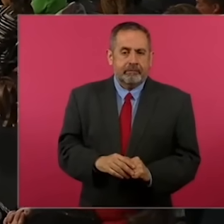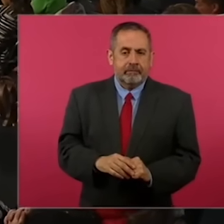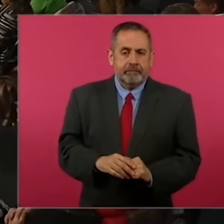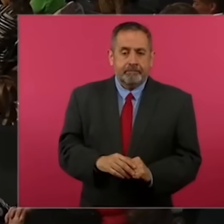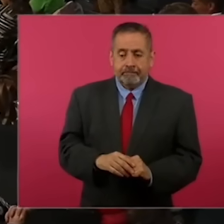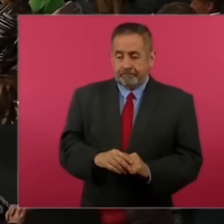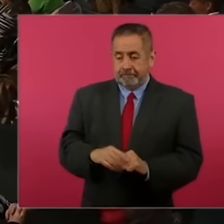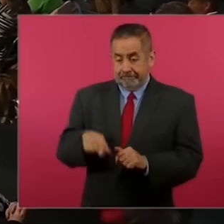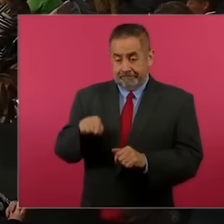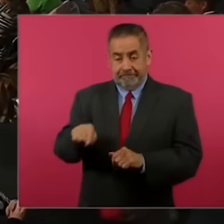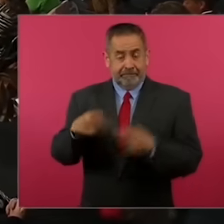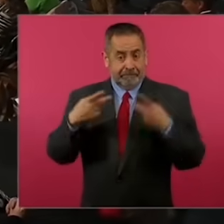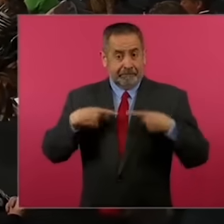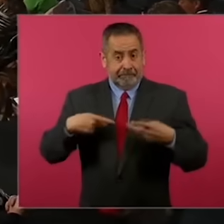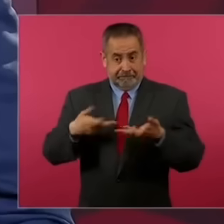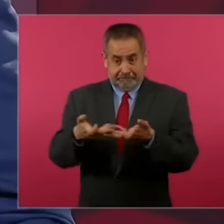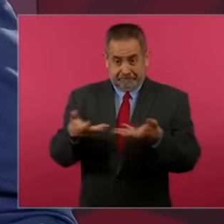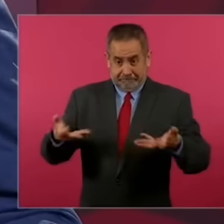y soltaron al tigre,